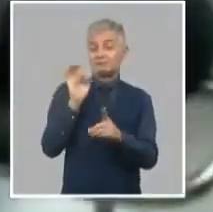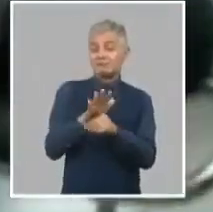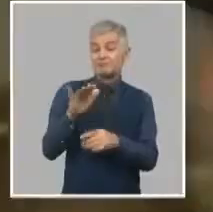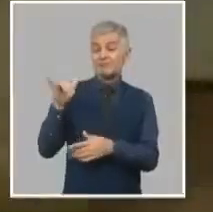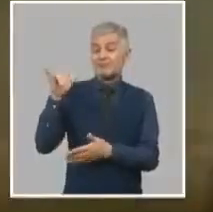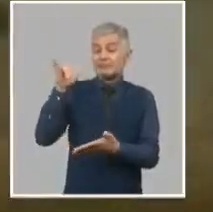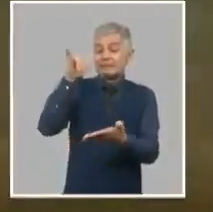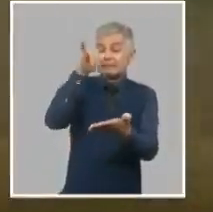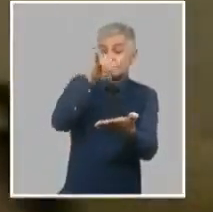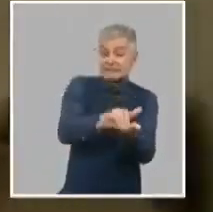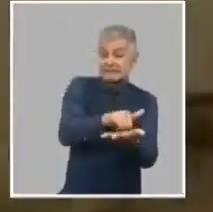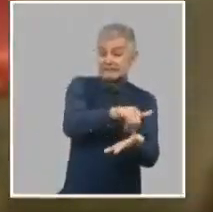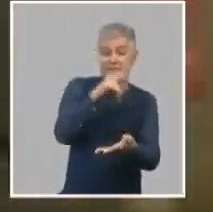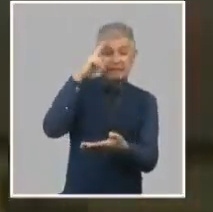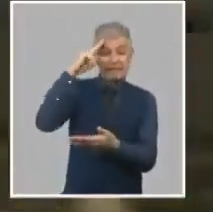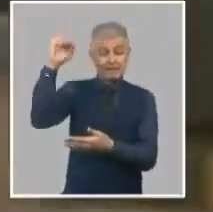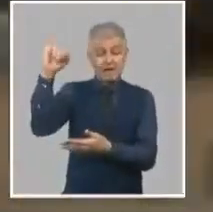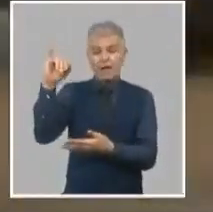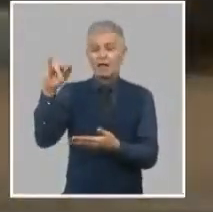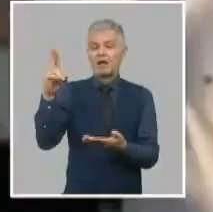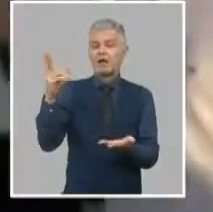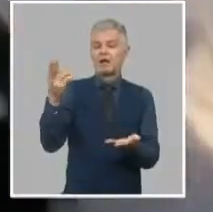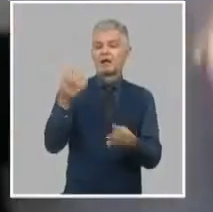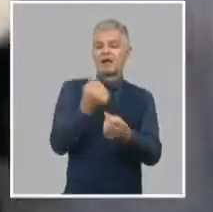arribaron, ortopédicos, cirujanos,